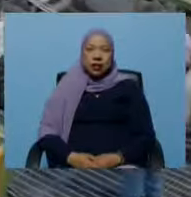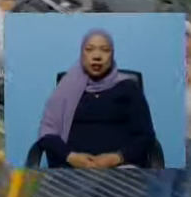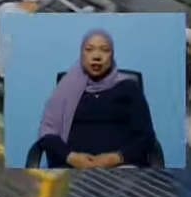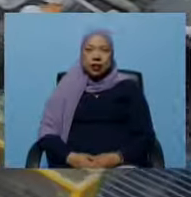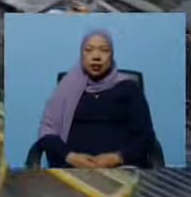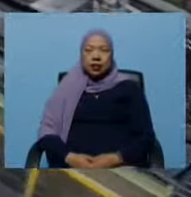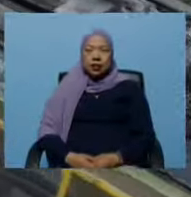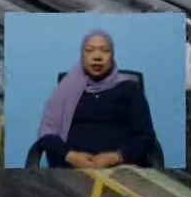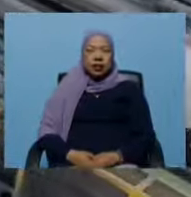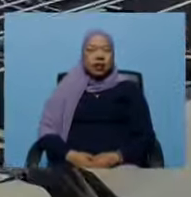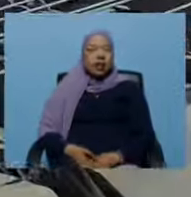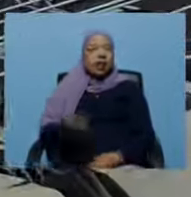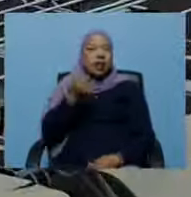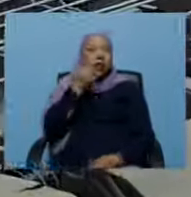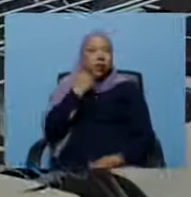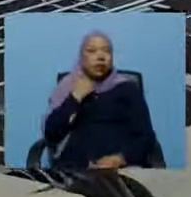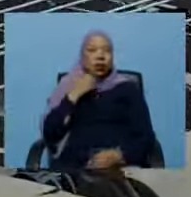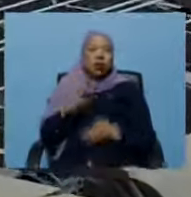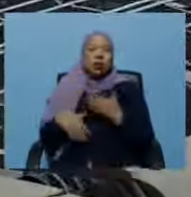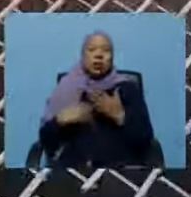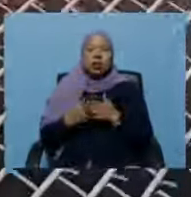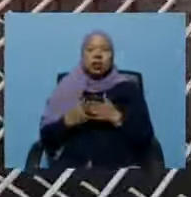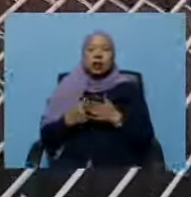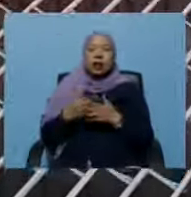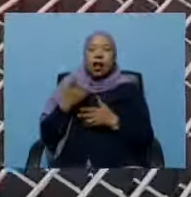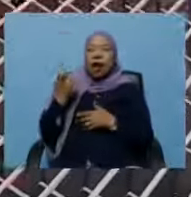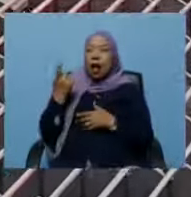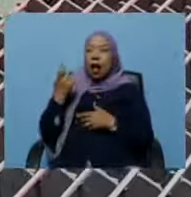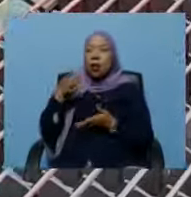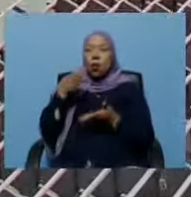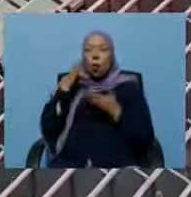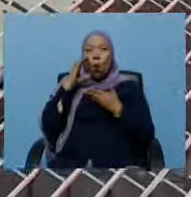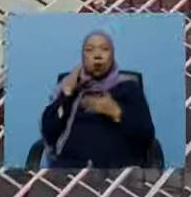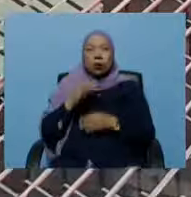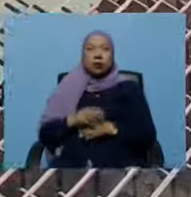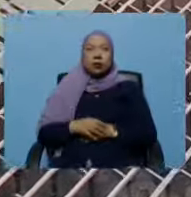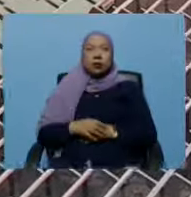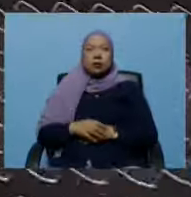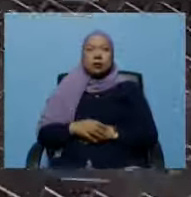De Valencia. Ah, me llegó el jugo, vale.